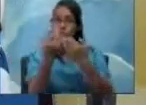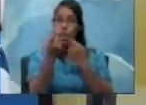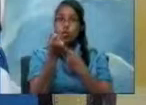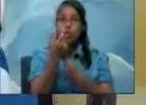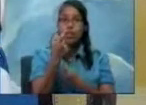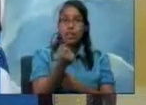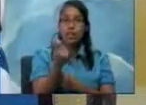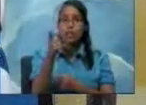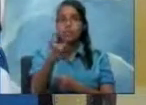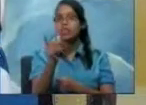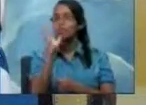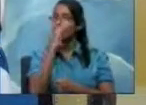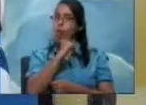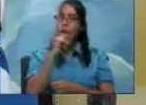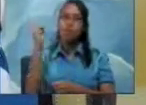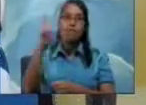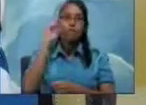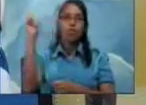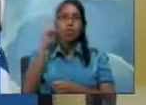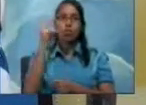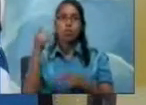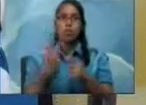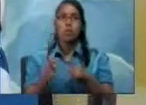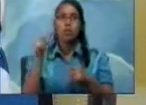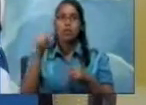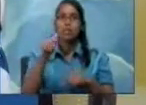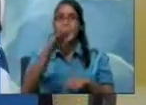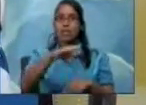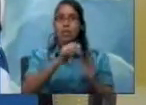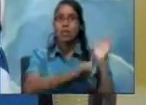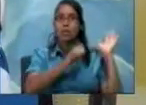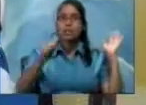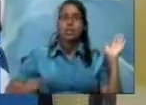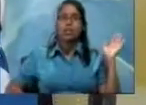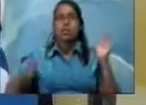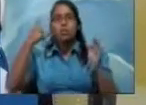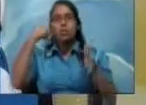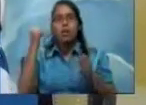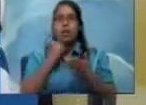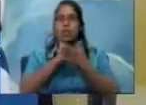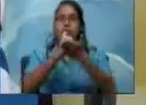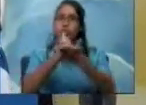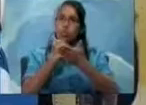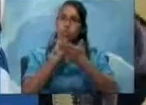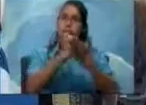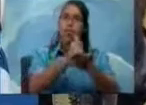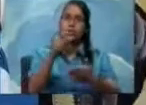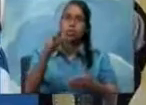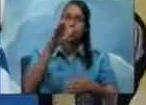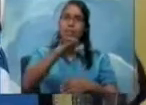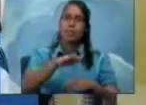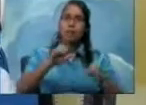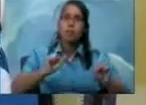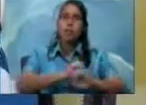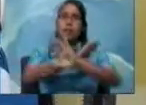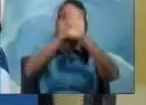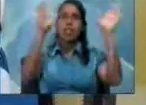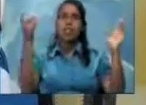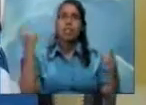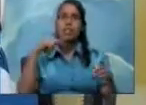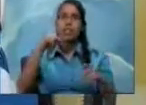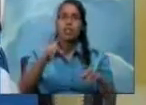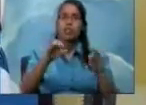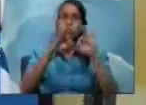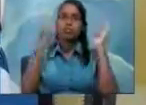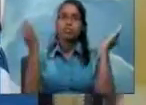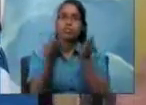no hay Victoria pero allí estaba el señor para ayudarle y usted que en esta mañana tiene su hogar destruido